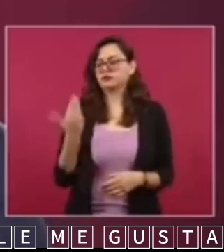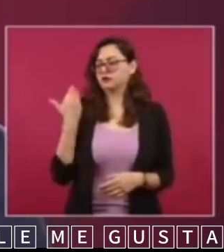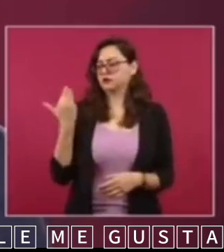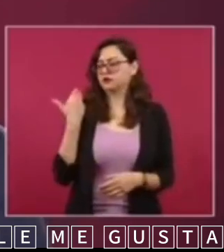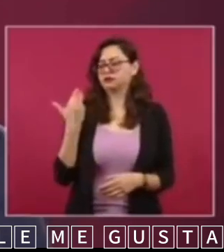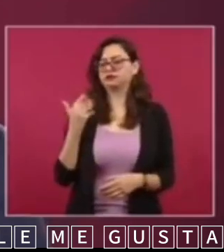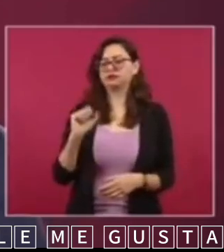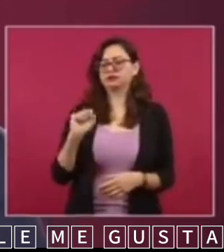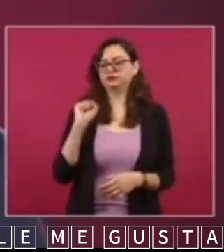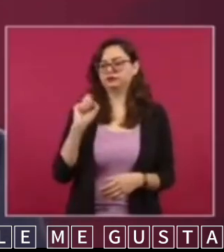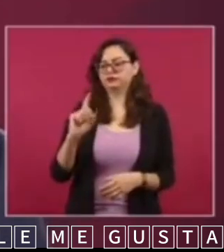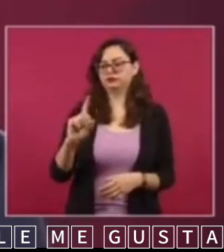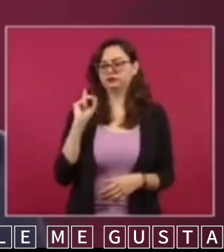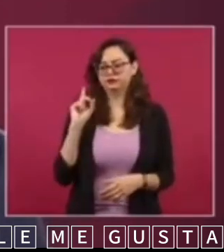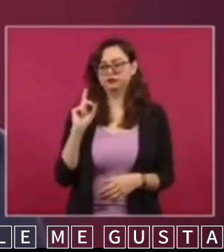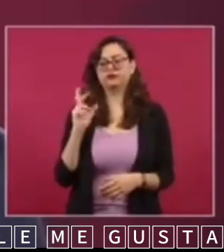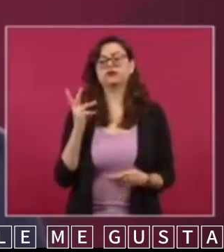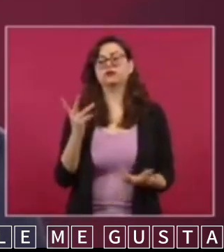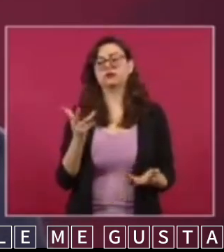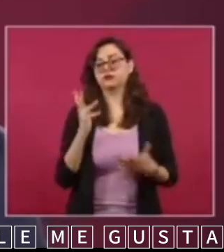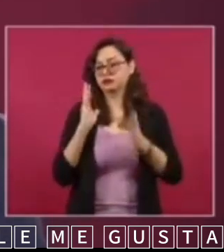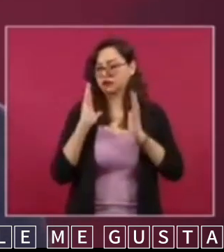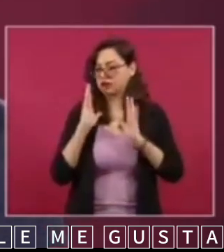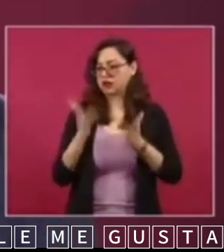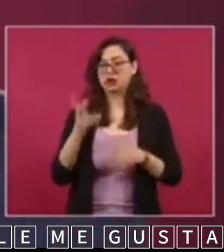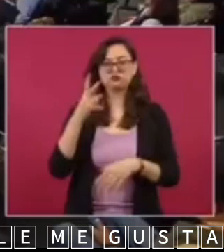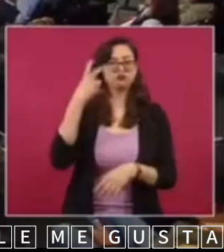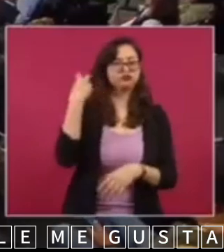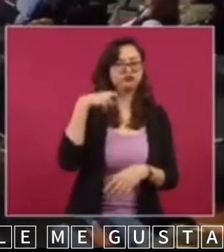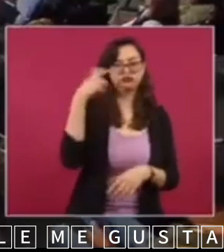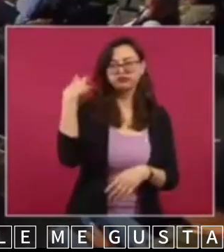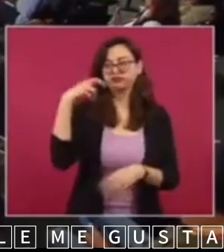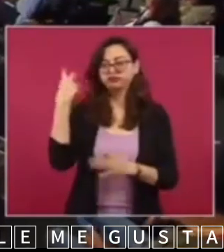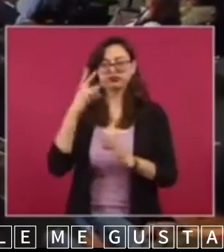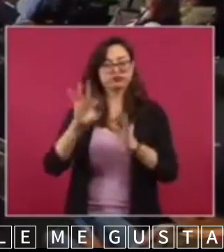estados y me reuní con